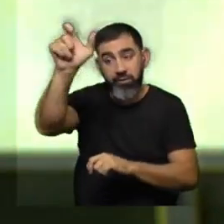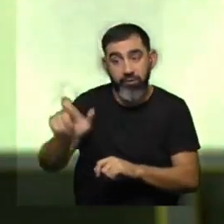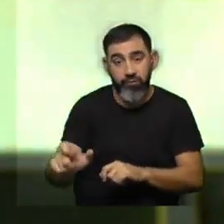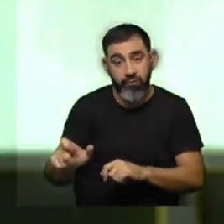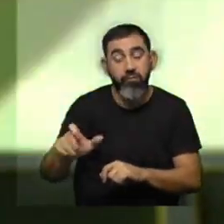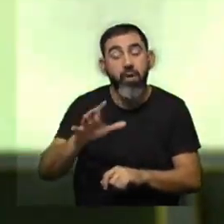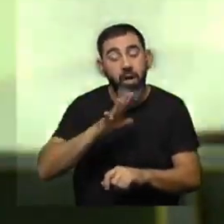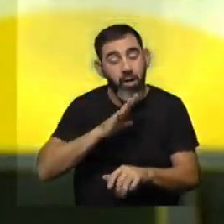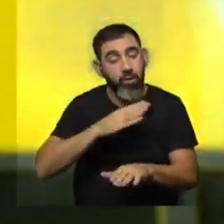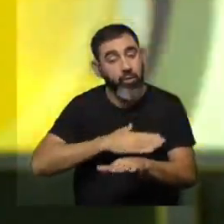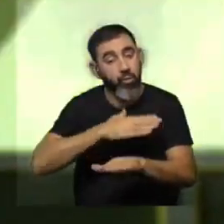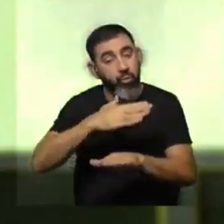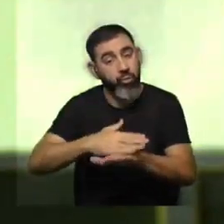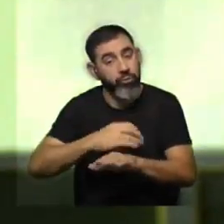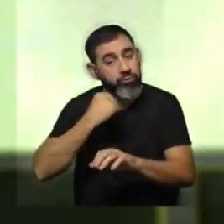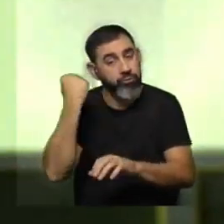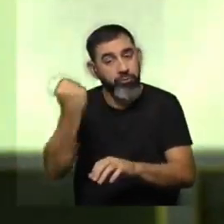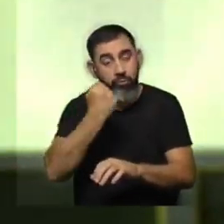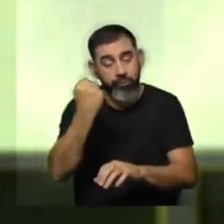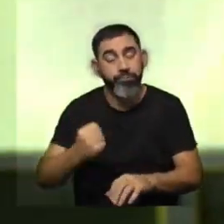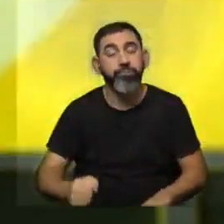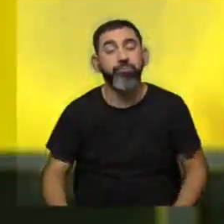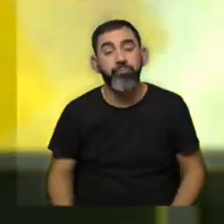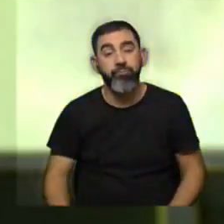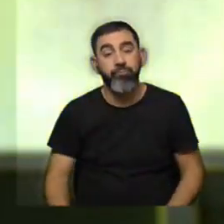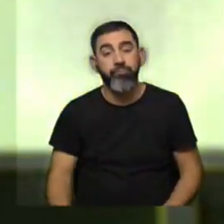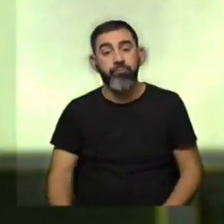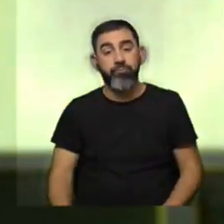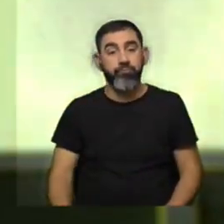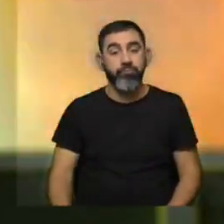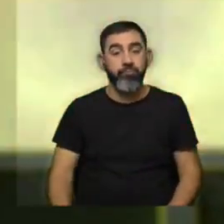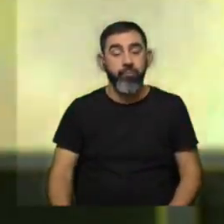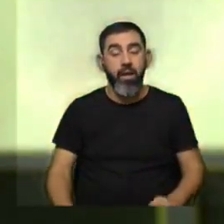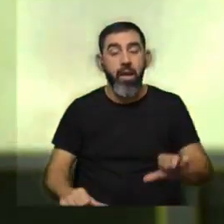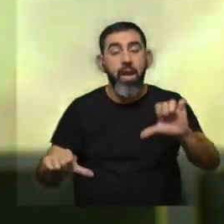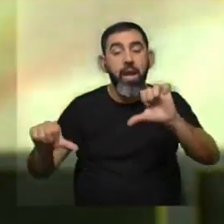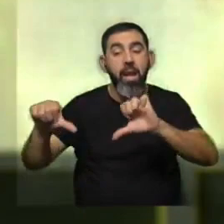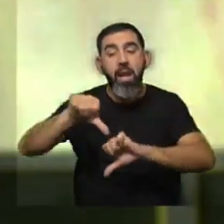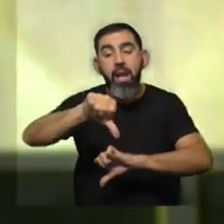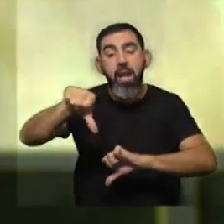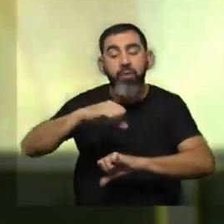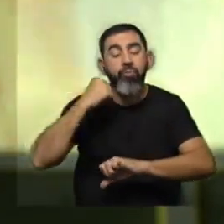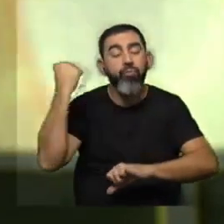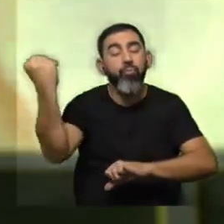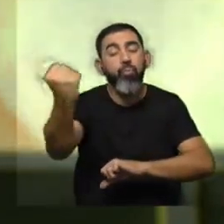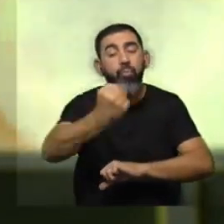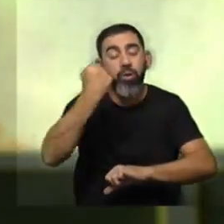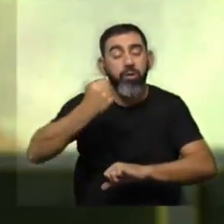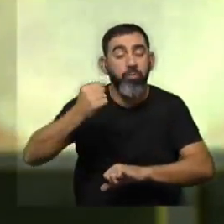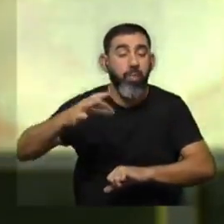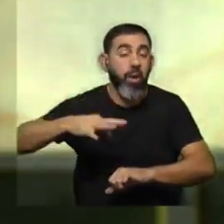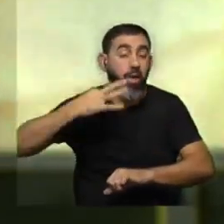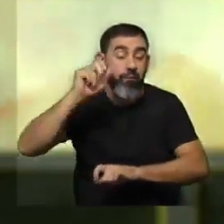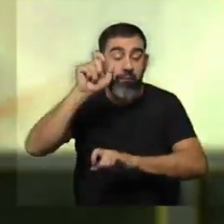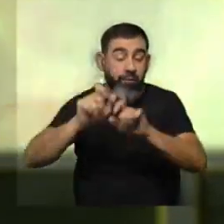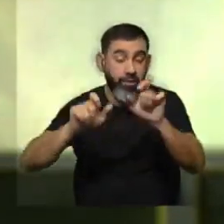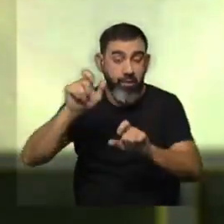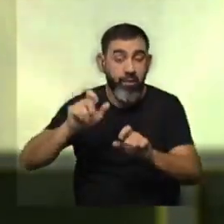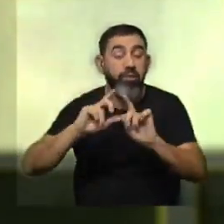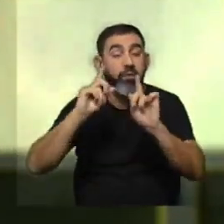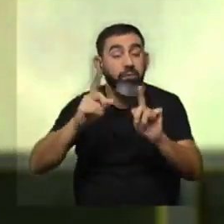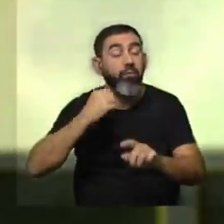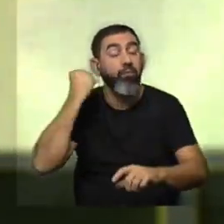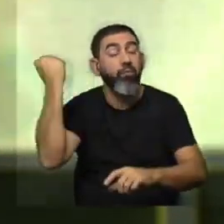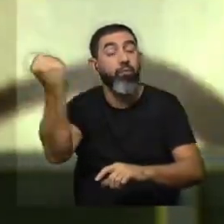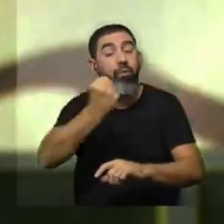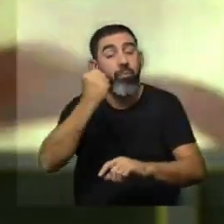un impacto totalmente presente. Y así como es un líquido vital para la existencia, también es